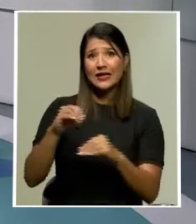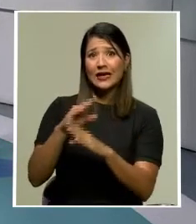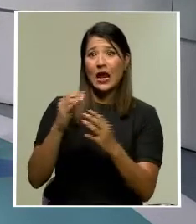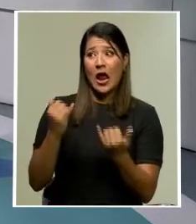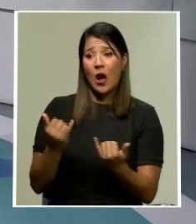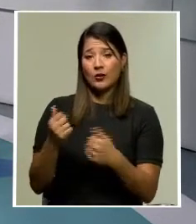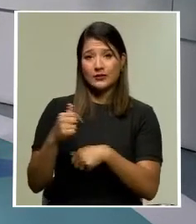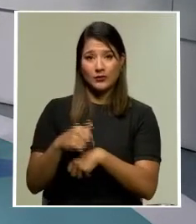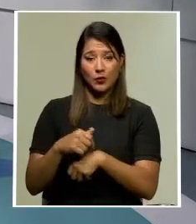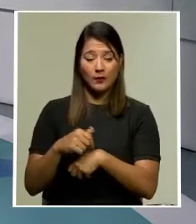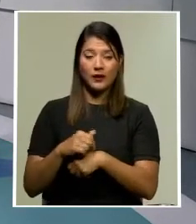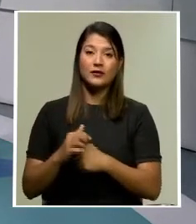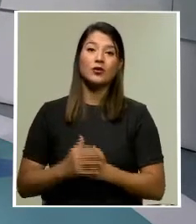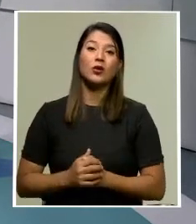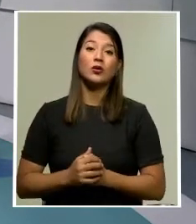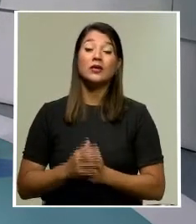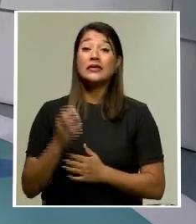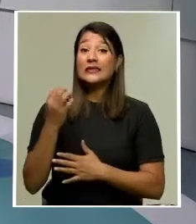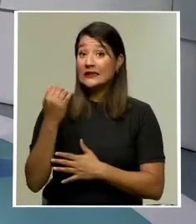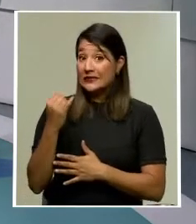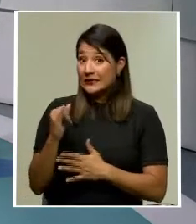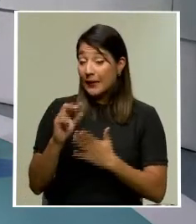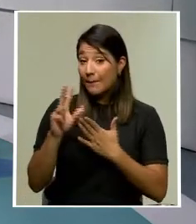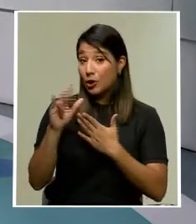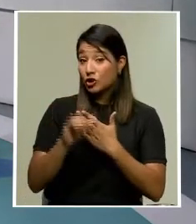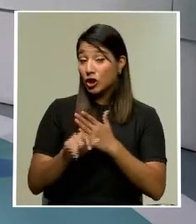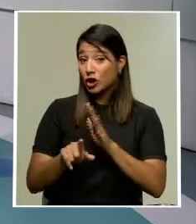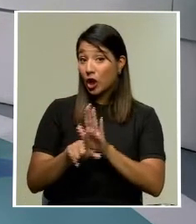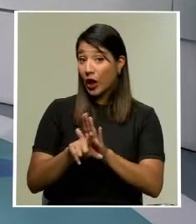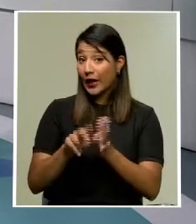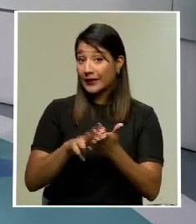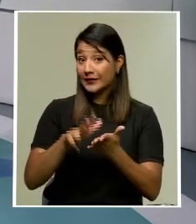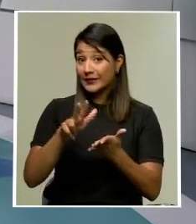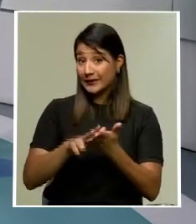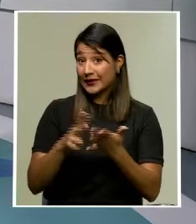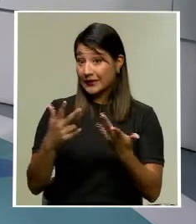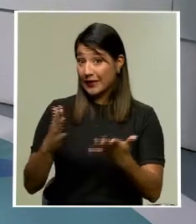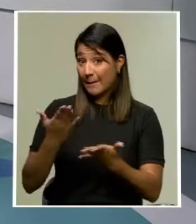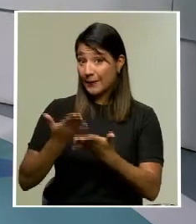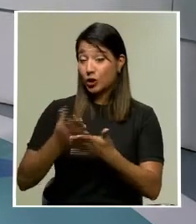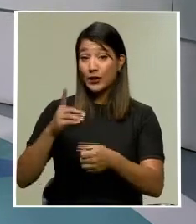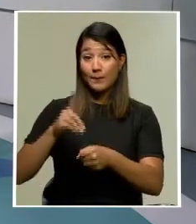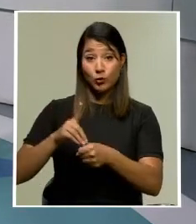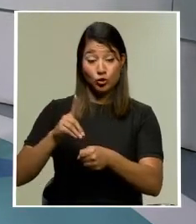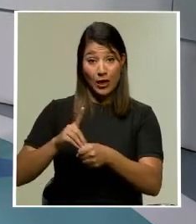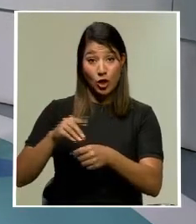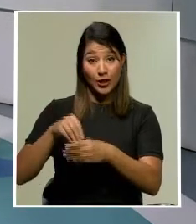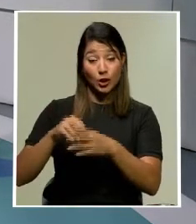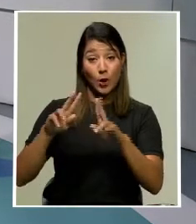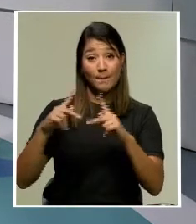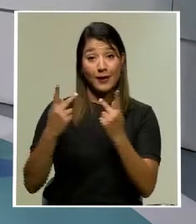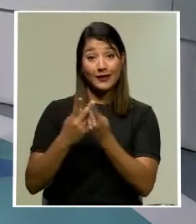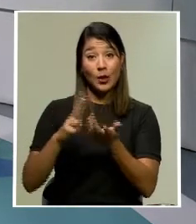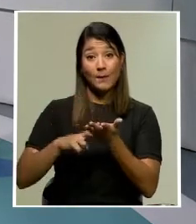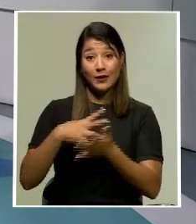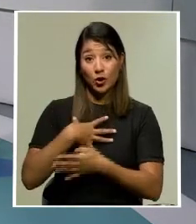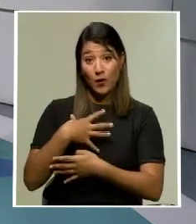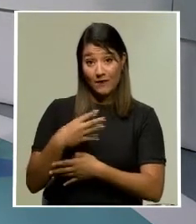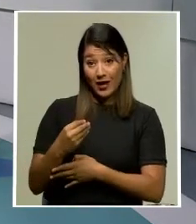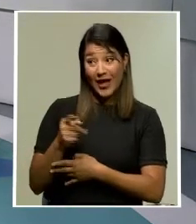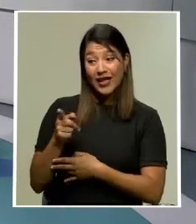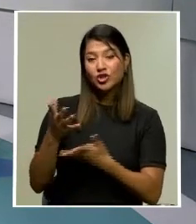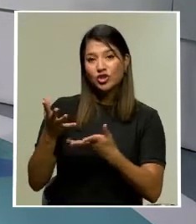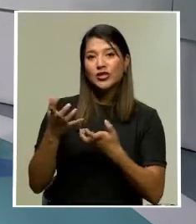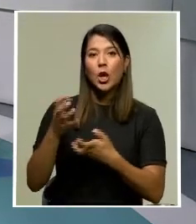momento. Y si pasara ese proyecto de ley de los diputados de Liberación Nacional que pretenden extender esos beneficios